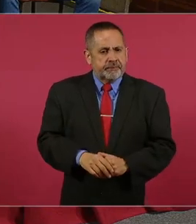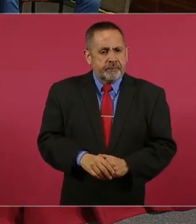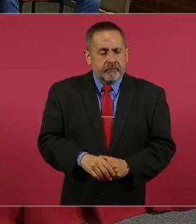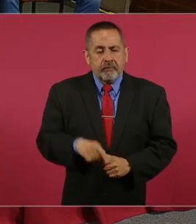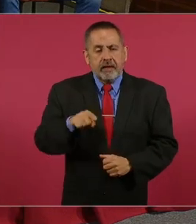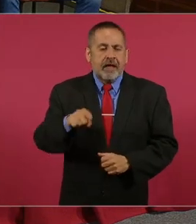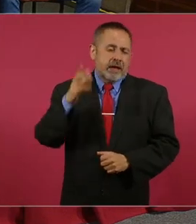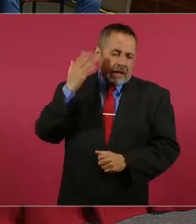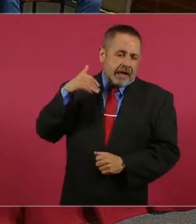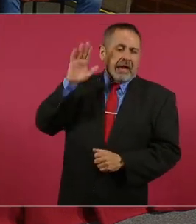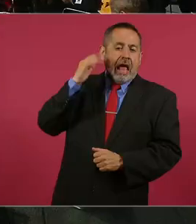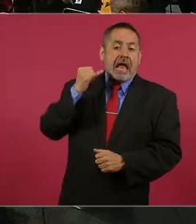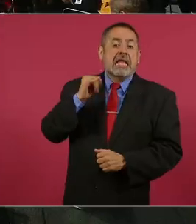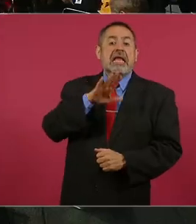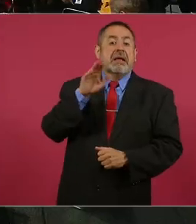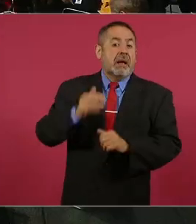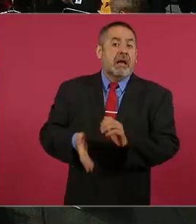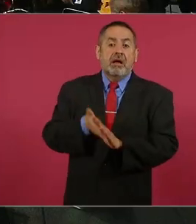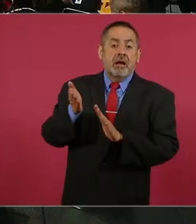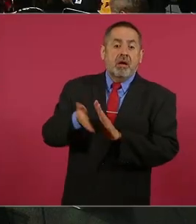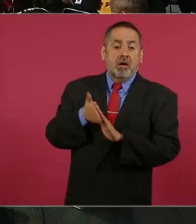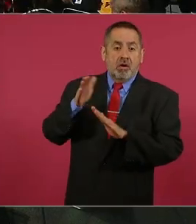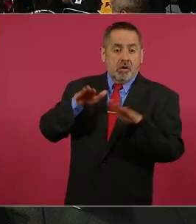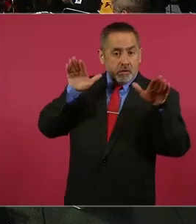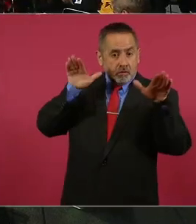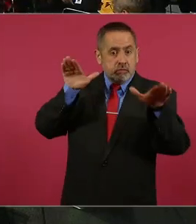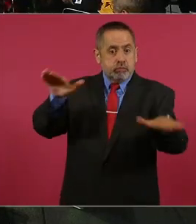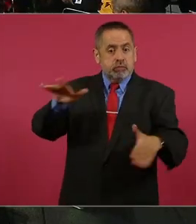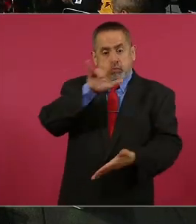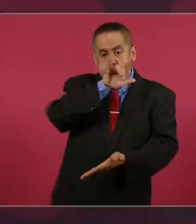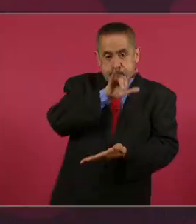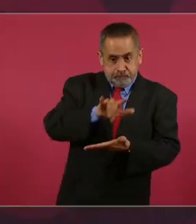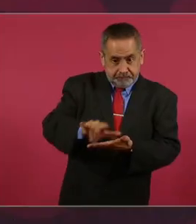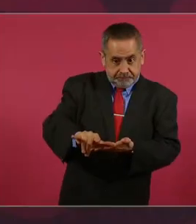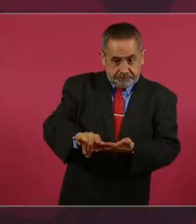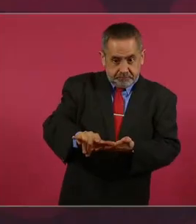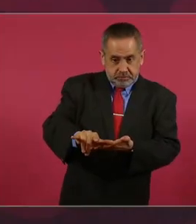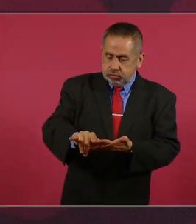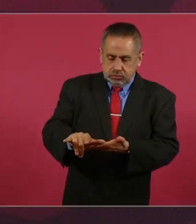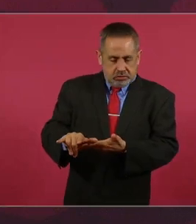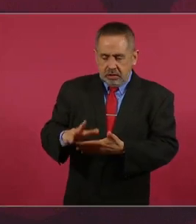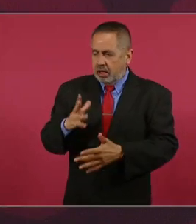querían construir el aeropuerto. Se está recuperando